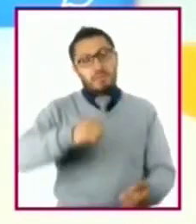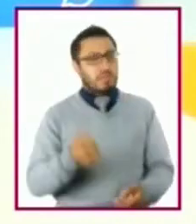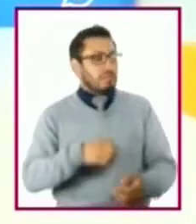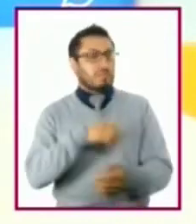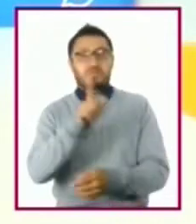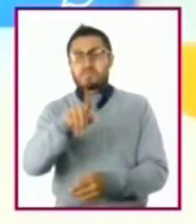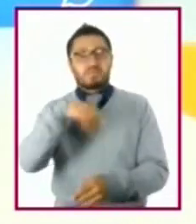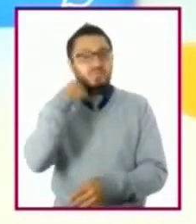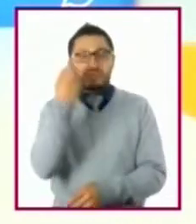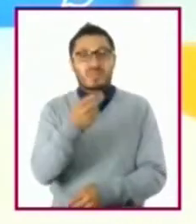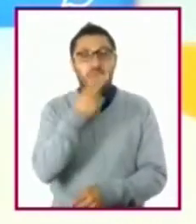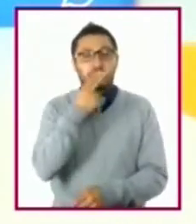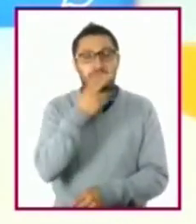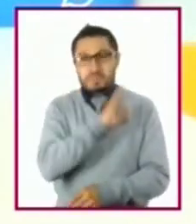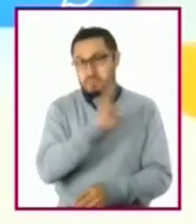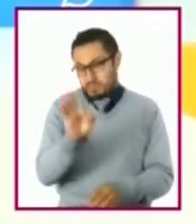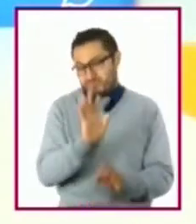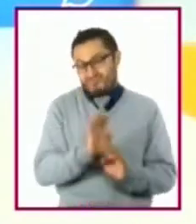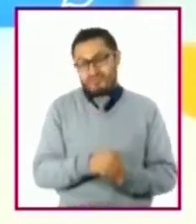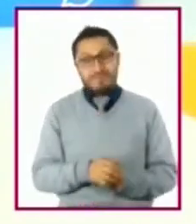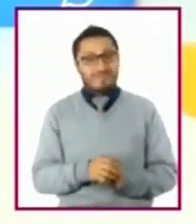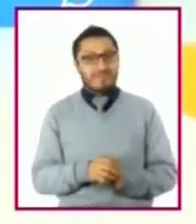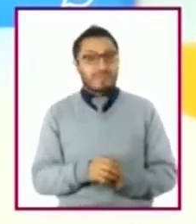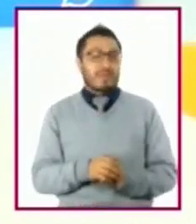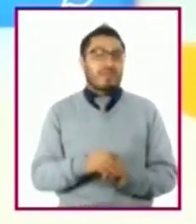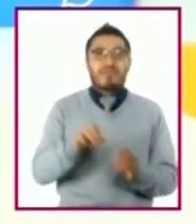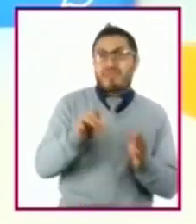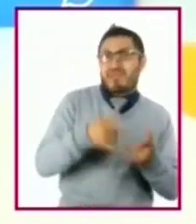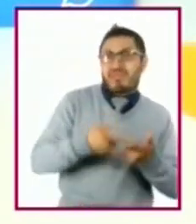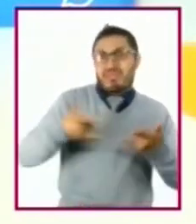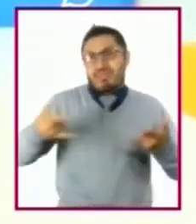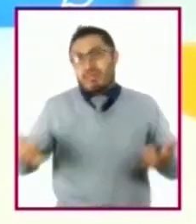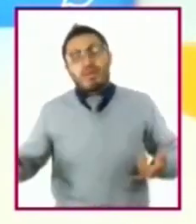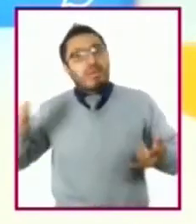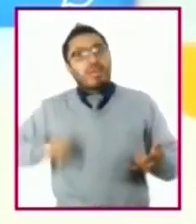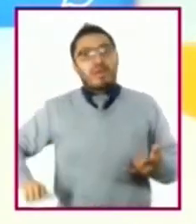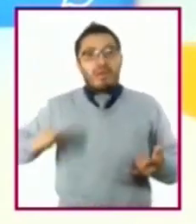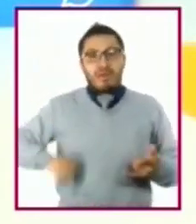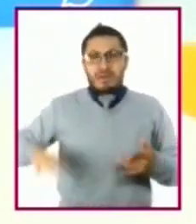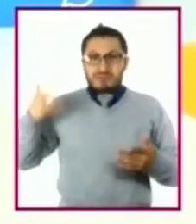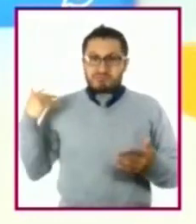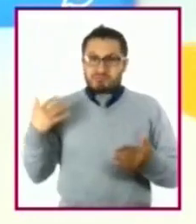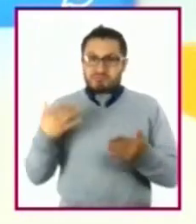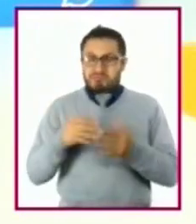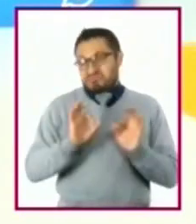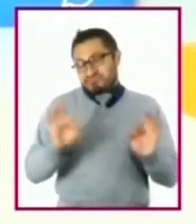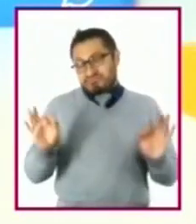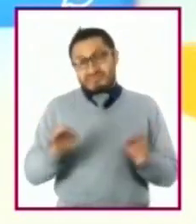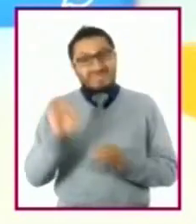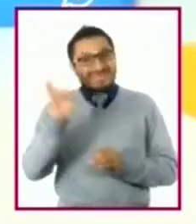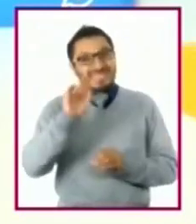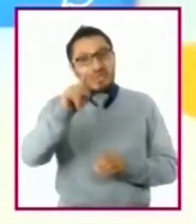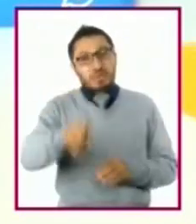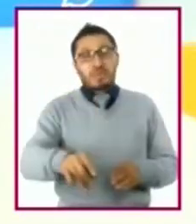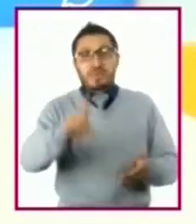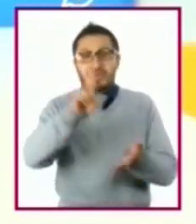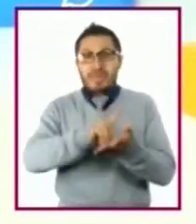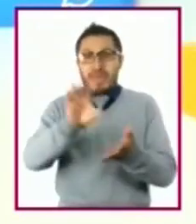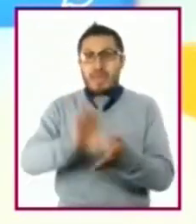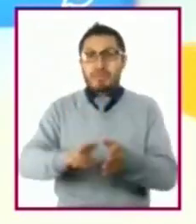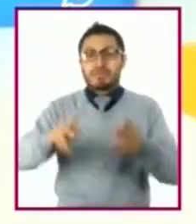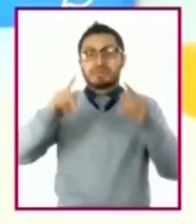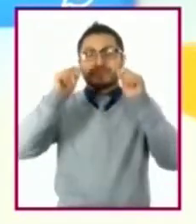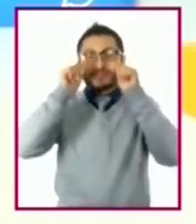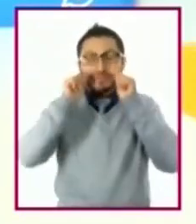creas que pueda hacerte de utilidad, como un libro de historia de años anteriores. Si tienen discapacidad visual, preparen